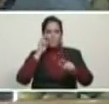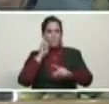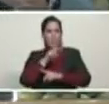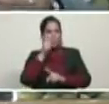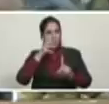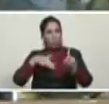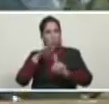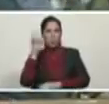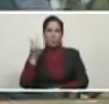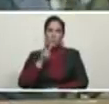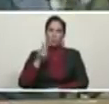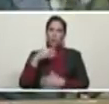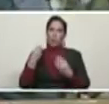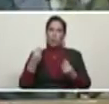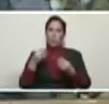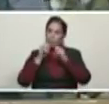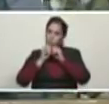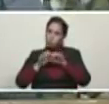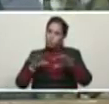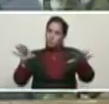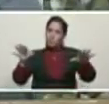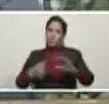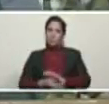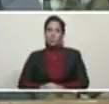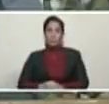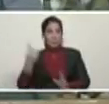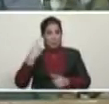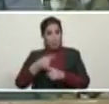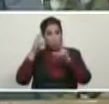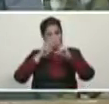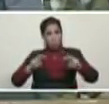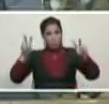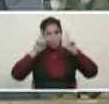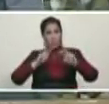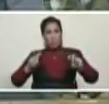Tenemos que desplegarnos entonces. Tenemos que revisar